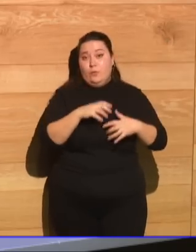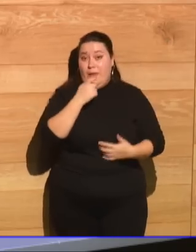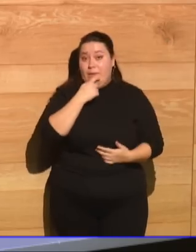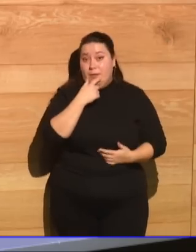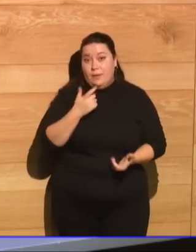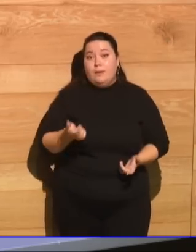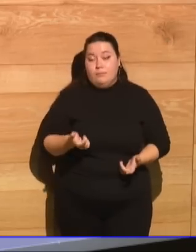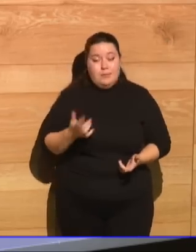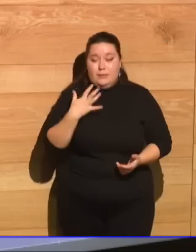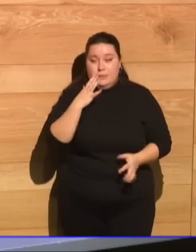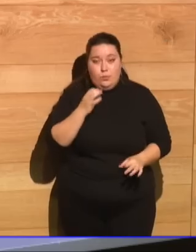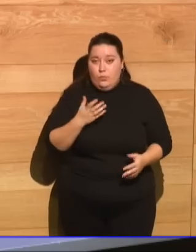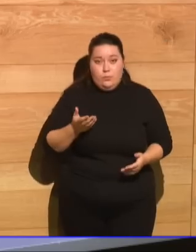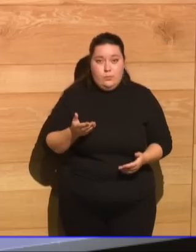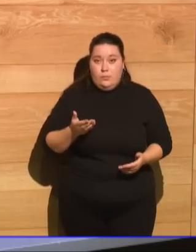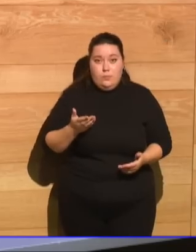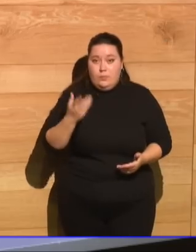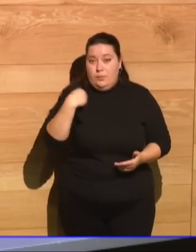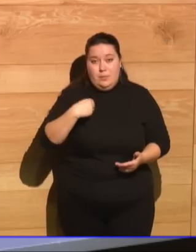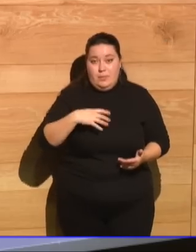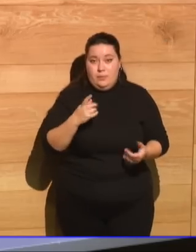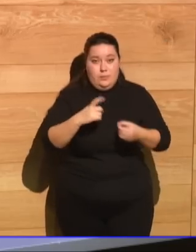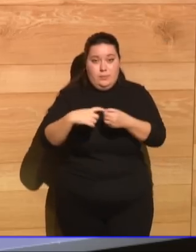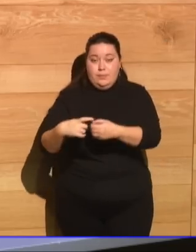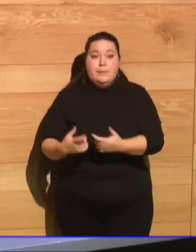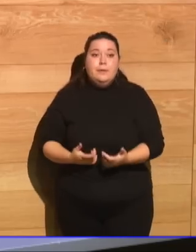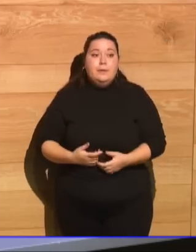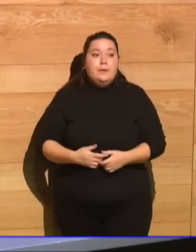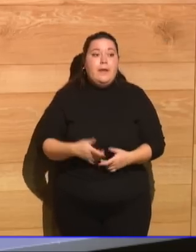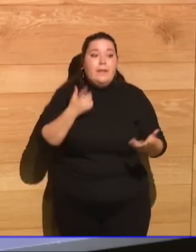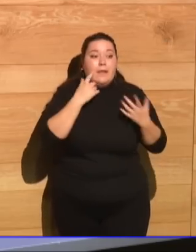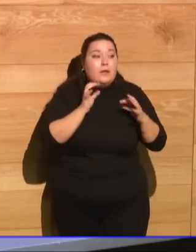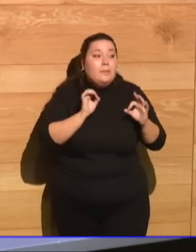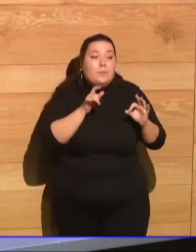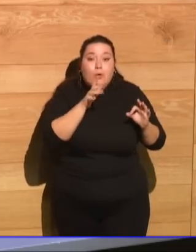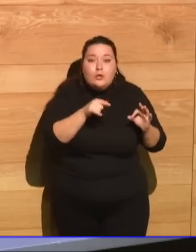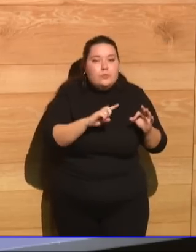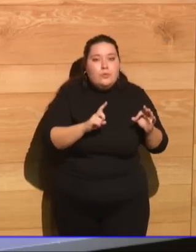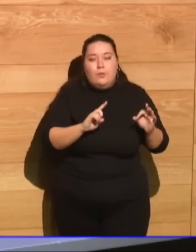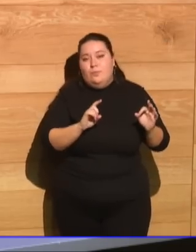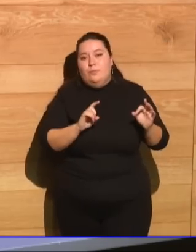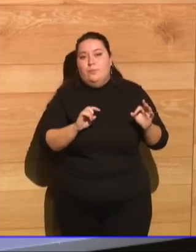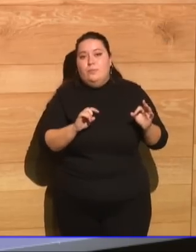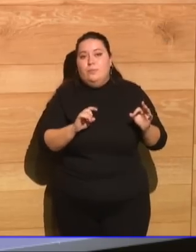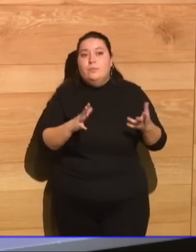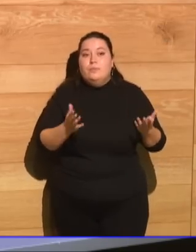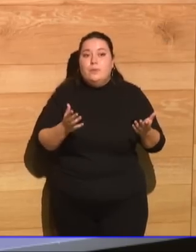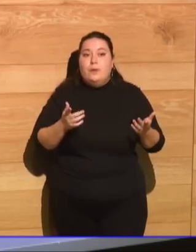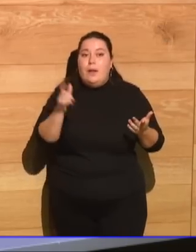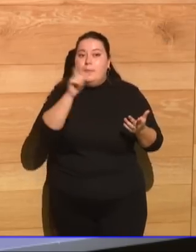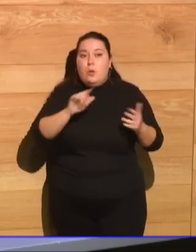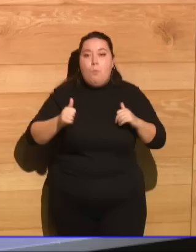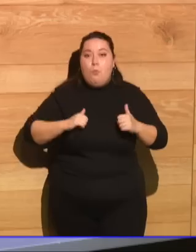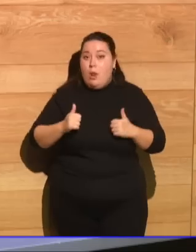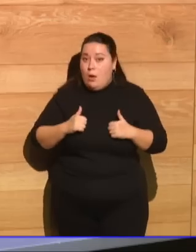curiosamente, y serían precisamente estos, Seresin y Visiu. Y no destacaban previamente tanto en ese sentido. Se supone que los polacos es